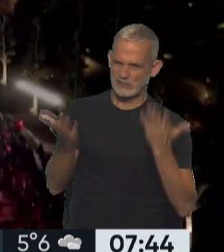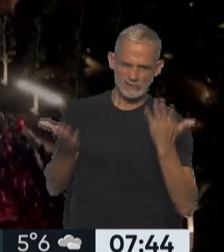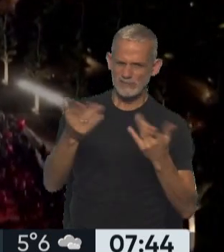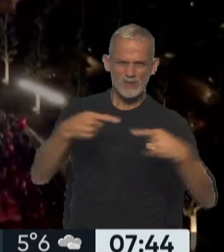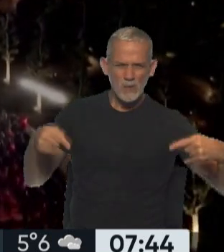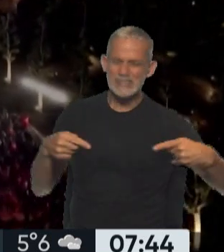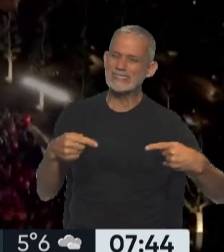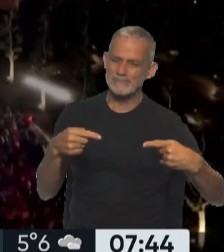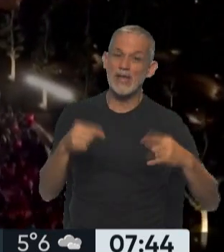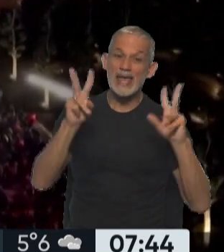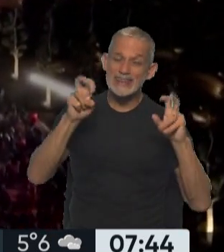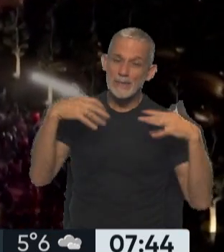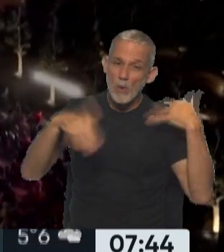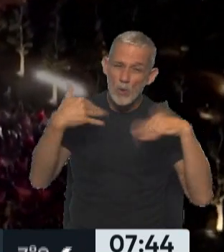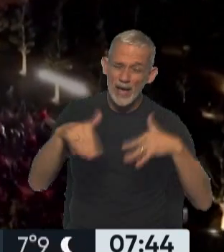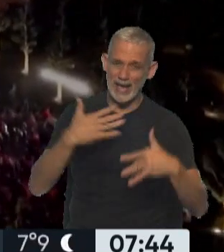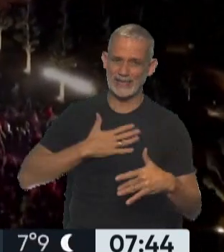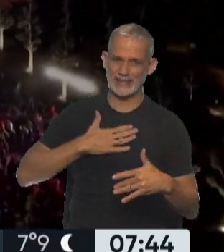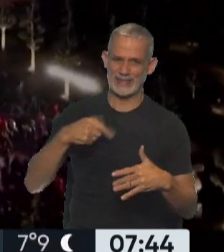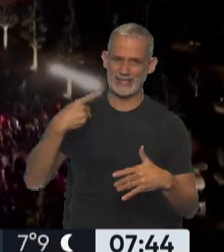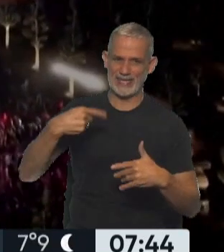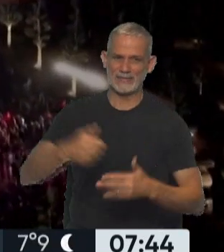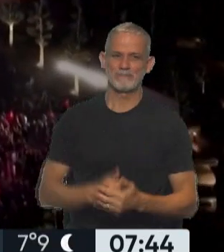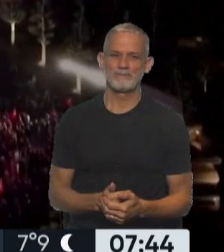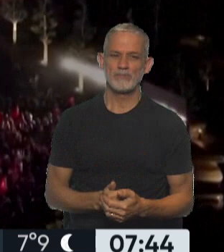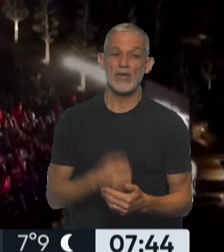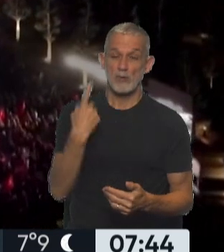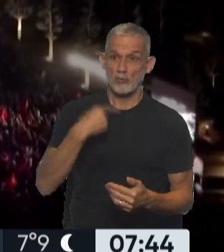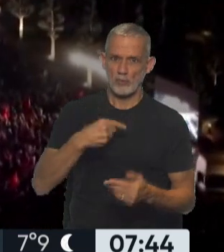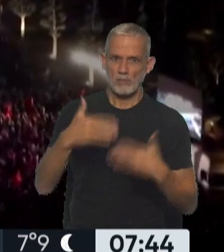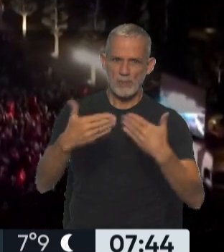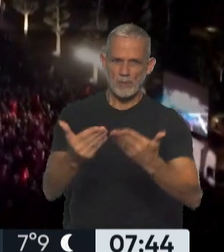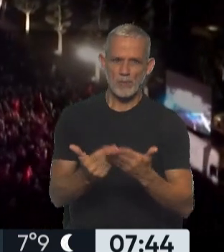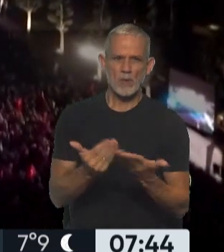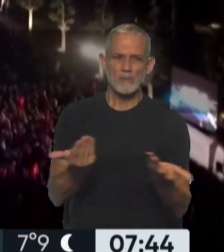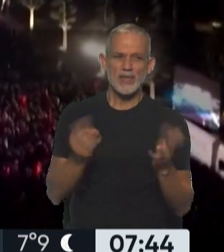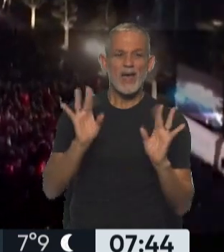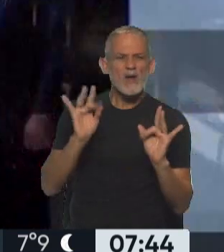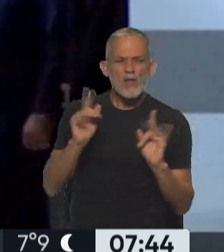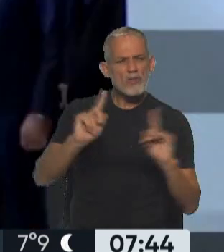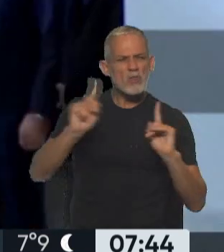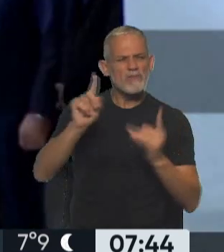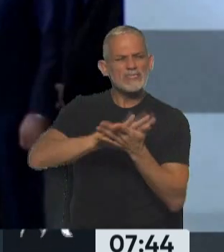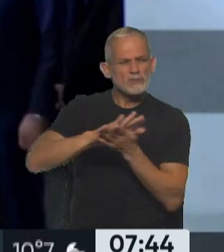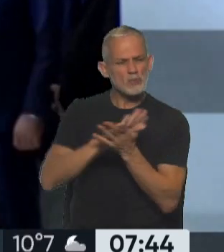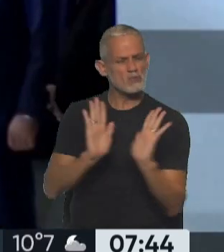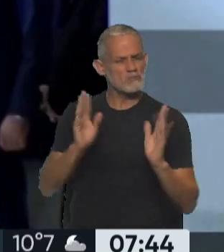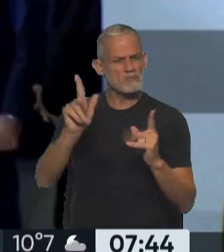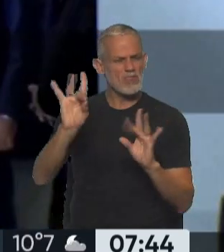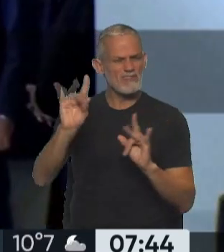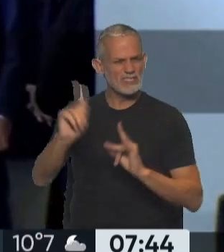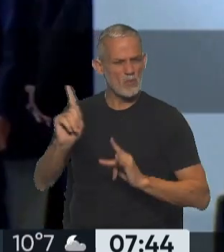etmek önümüzdeki günlerin en acil konu başlığıdır. Bunları çözmek bizim